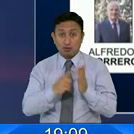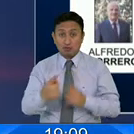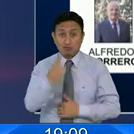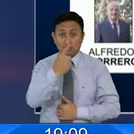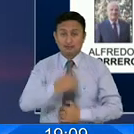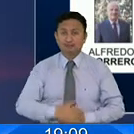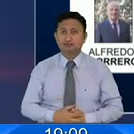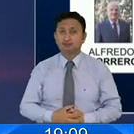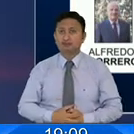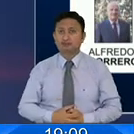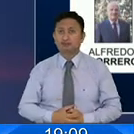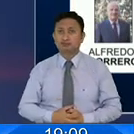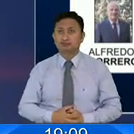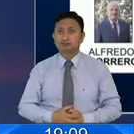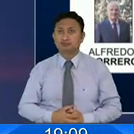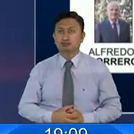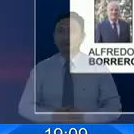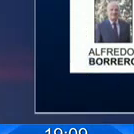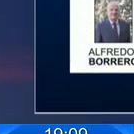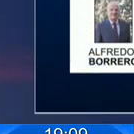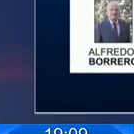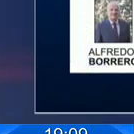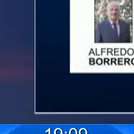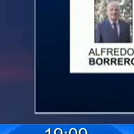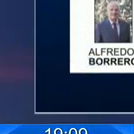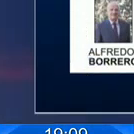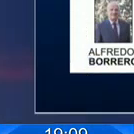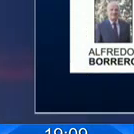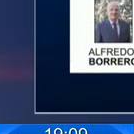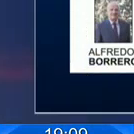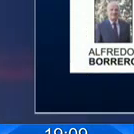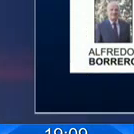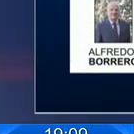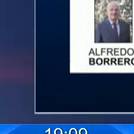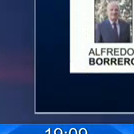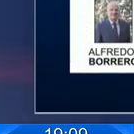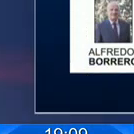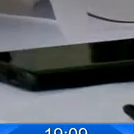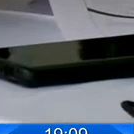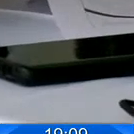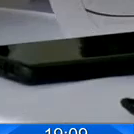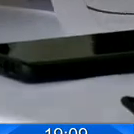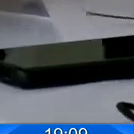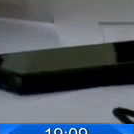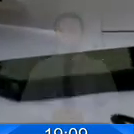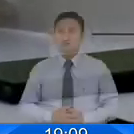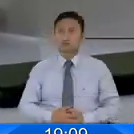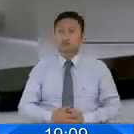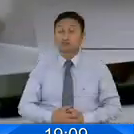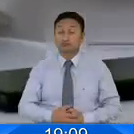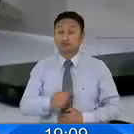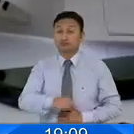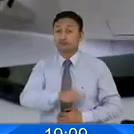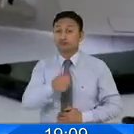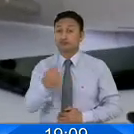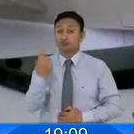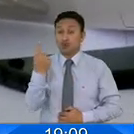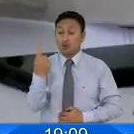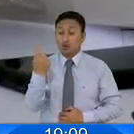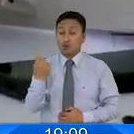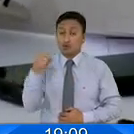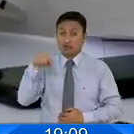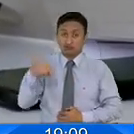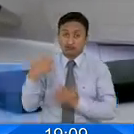Social Cristiano, Democracia Sí, Izquierda Democrática y Ecuatoriano Unido. Mientras tanto, otros 11 binomios esperan